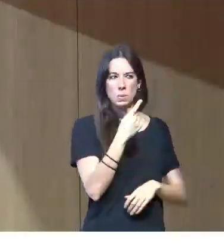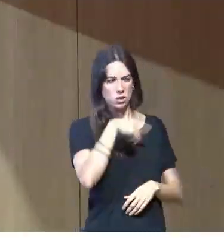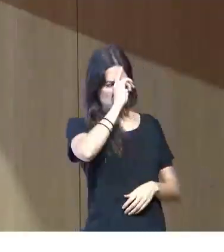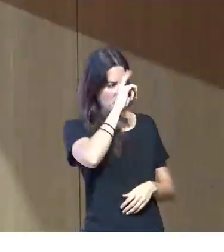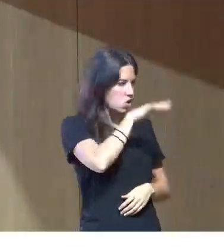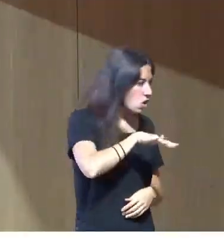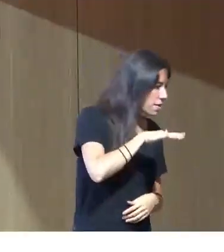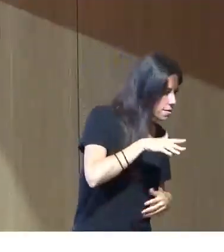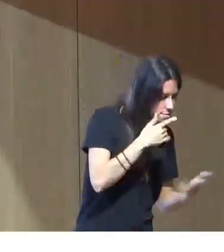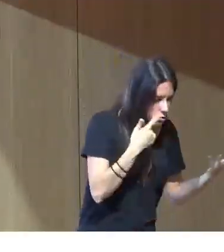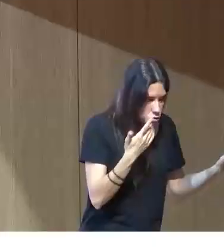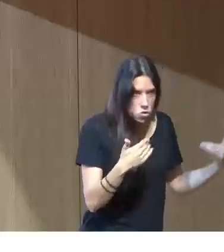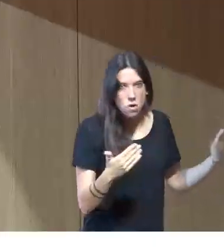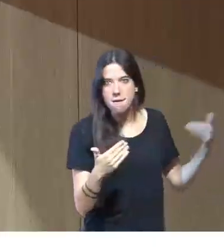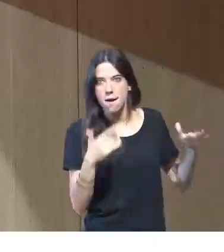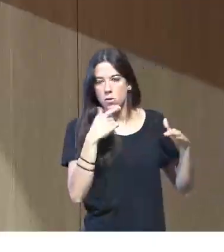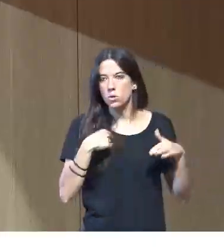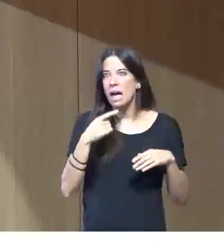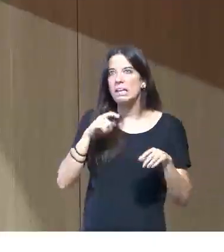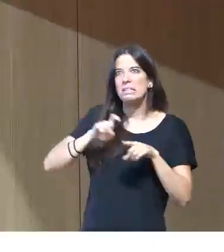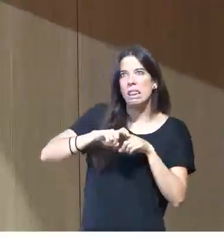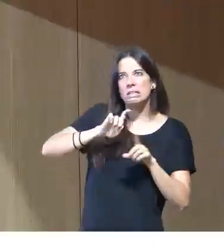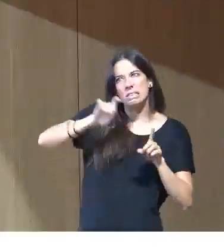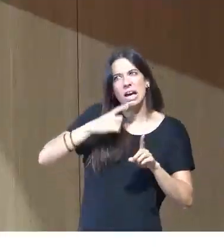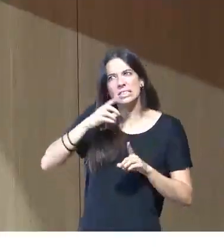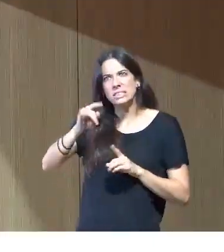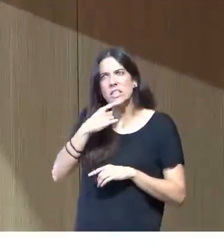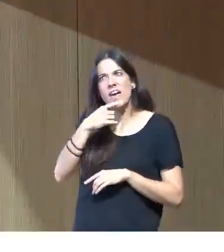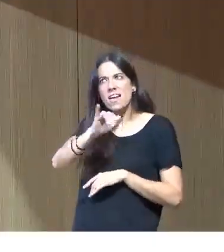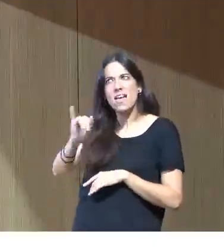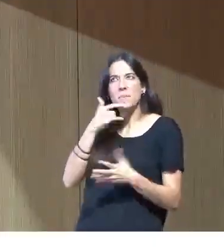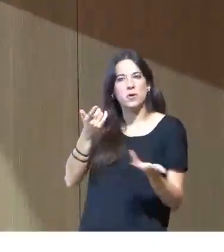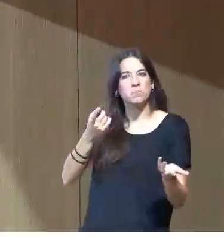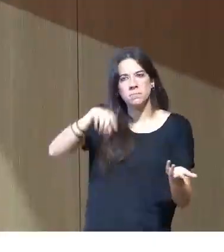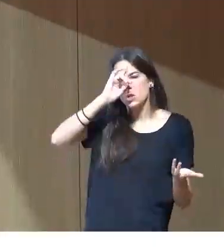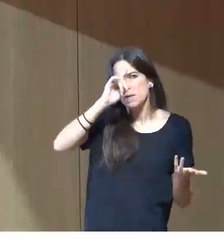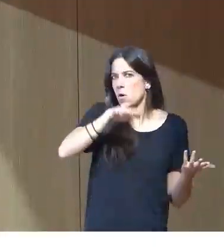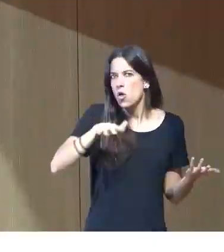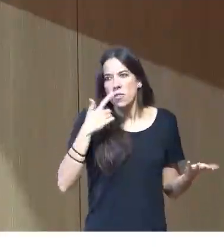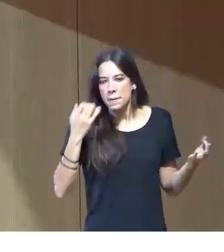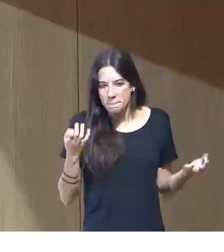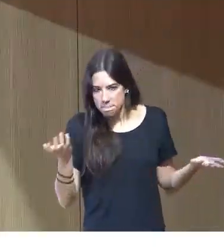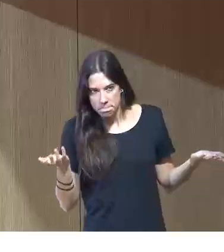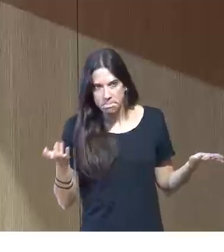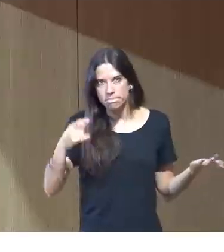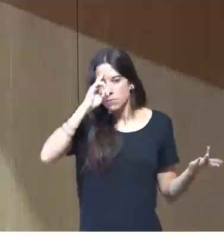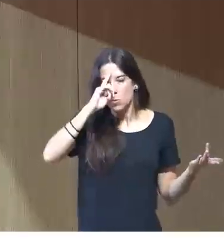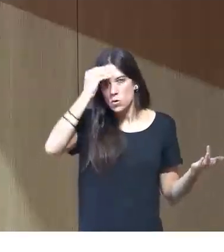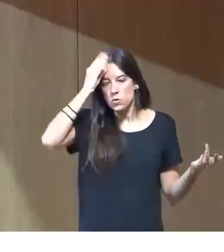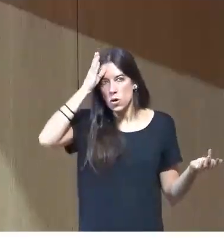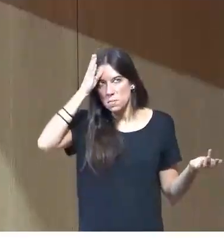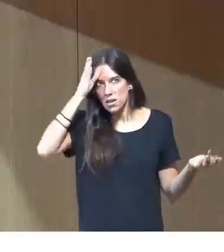estaban realmente se sabe que están por las estadísticas pero nadie nadie sabíamos dónde ellos no no teníamos conocimiento